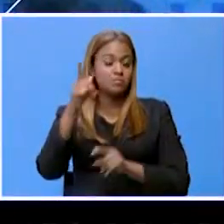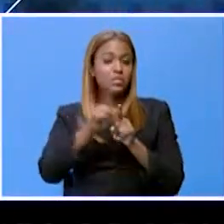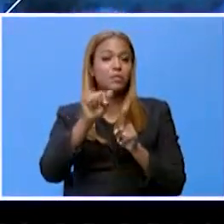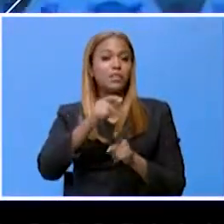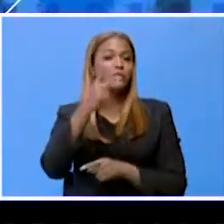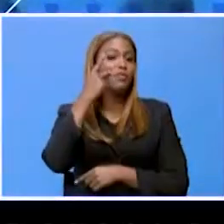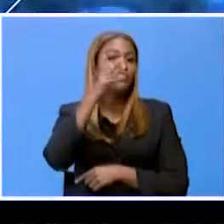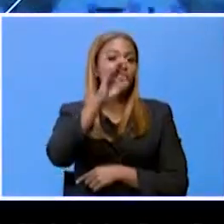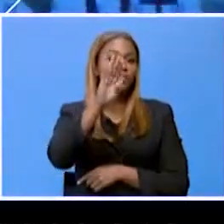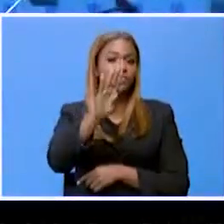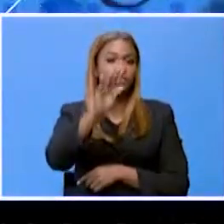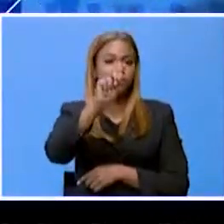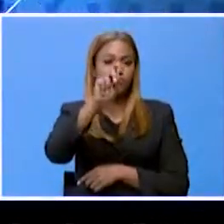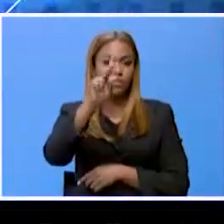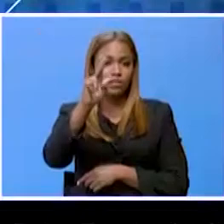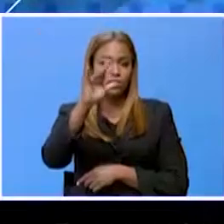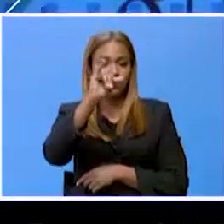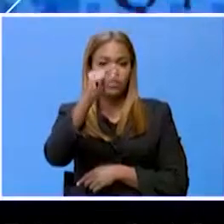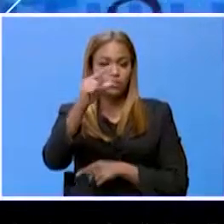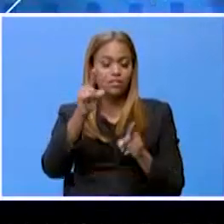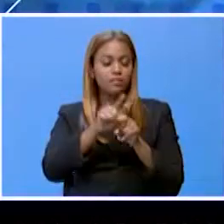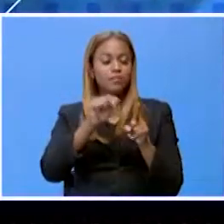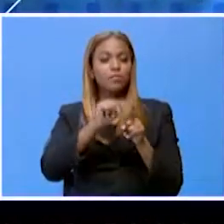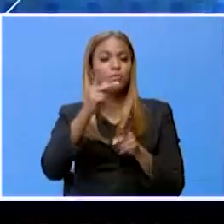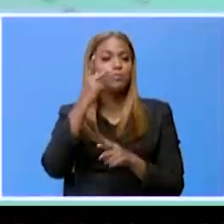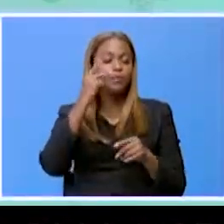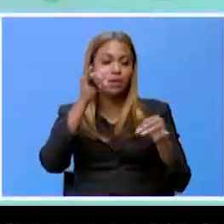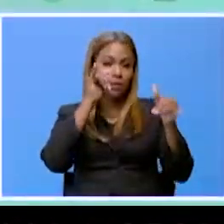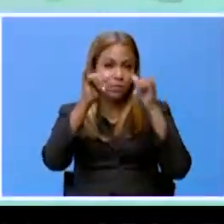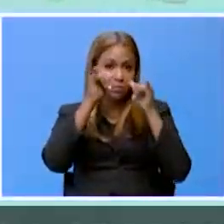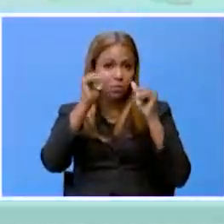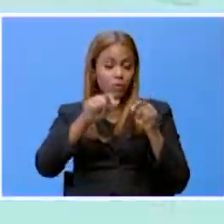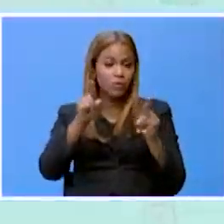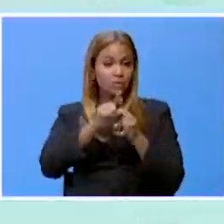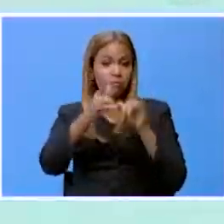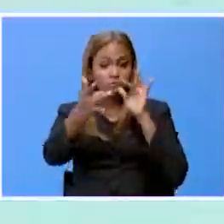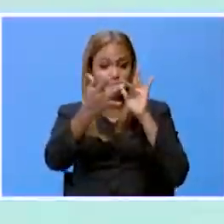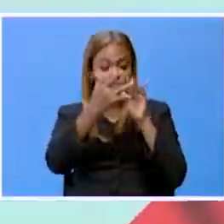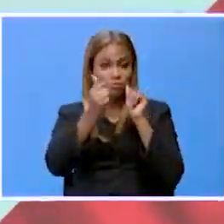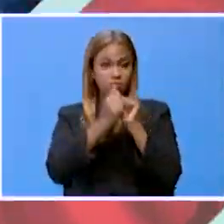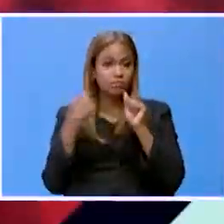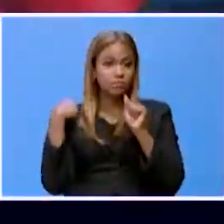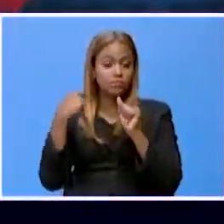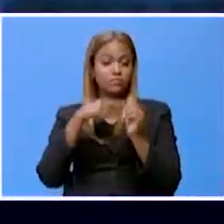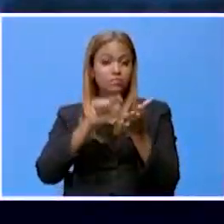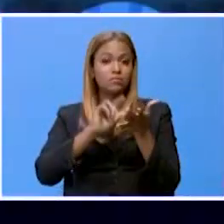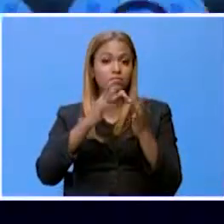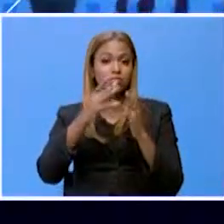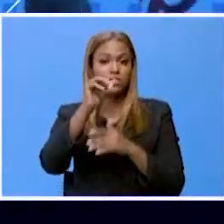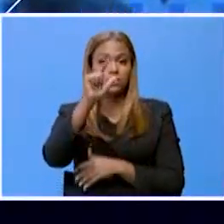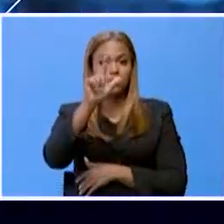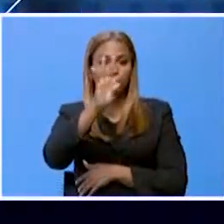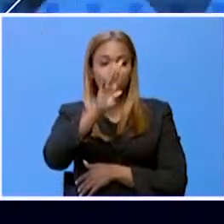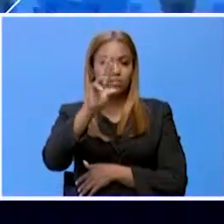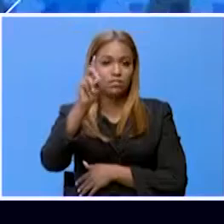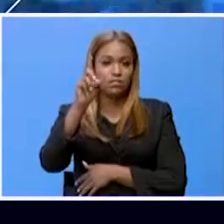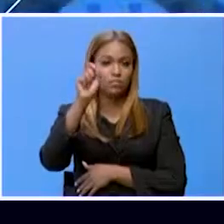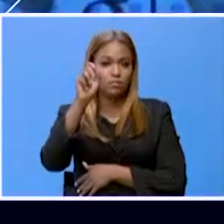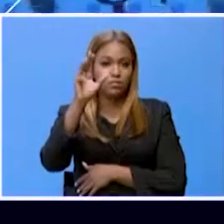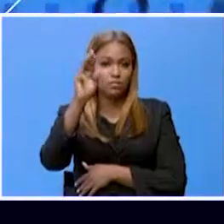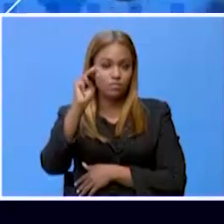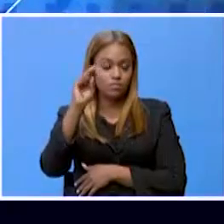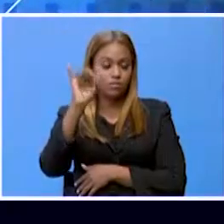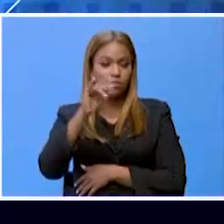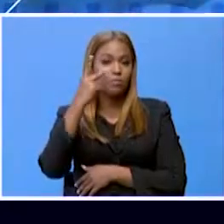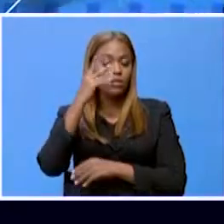en Facebook, Twitter, Instagram y nuestro canal de YouTube. Puede también acceder a nuestra página web,